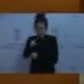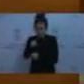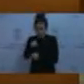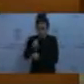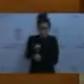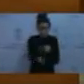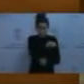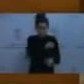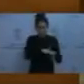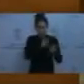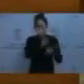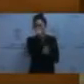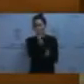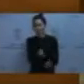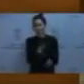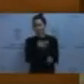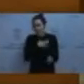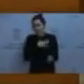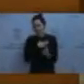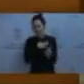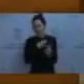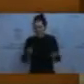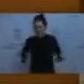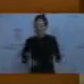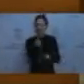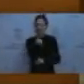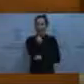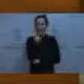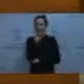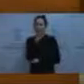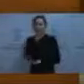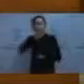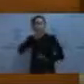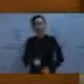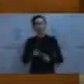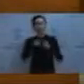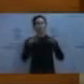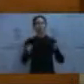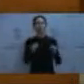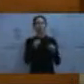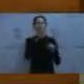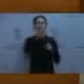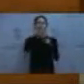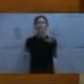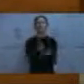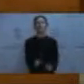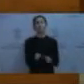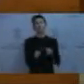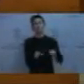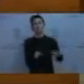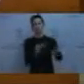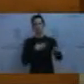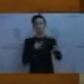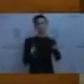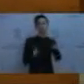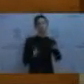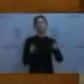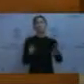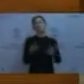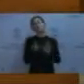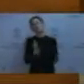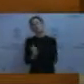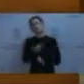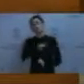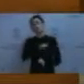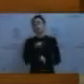presupuesto que no era el nuestro, pero que era el de Asturias, a un presupuesto que no es el suyo, pero que es el de España y